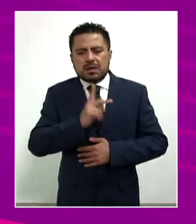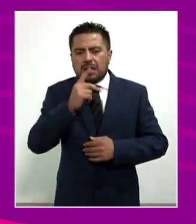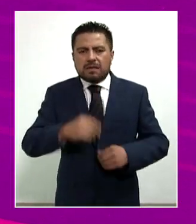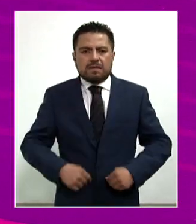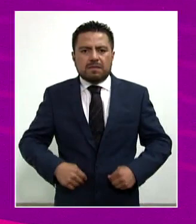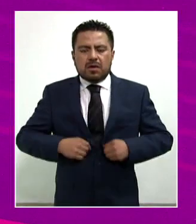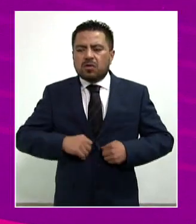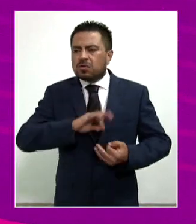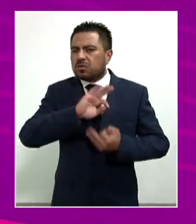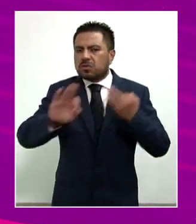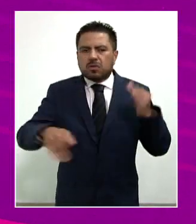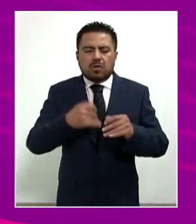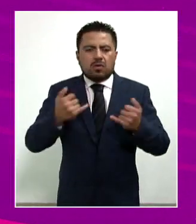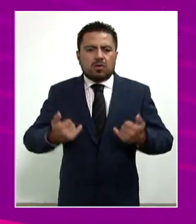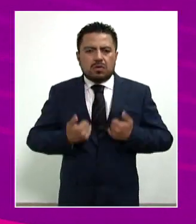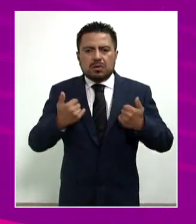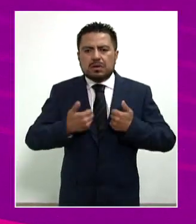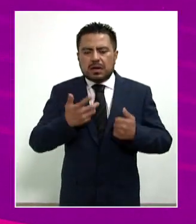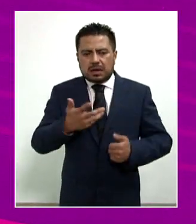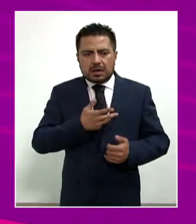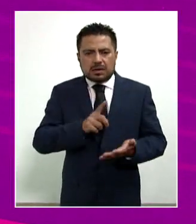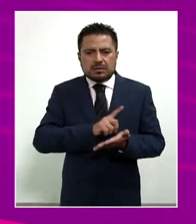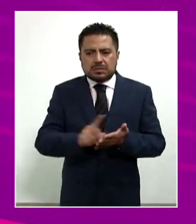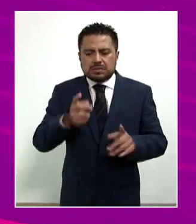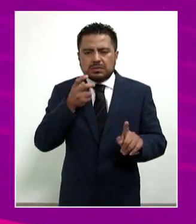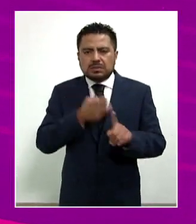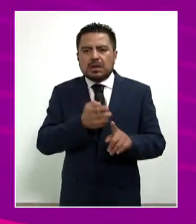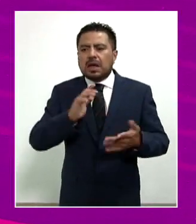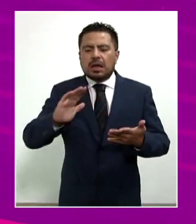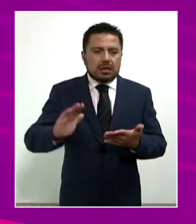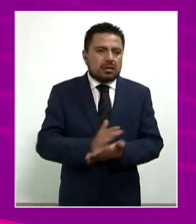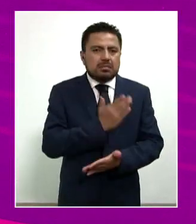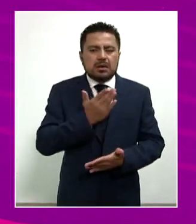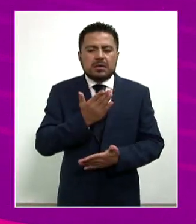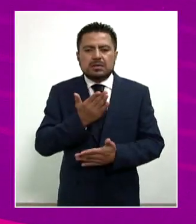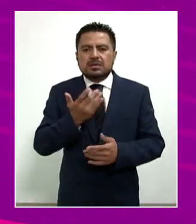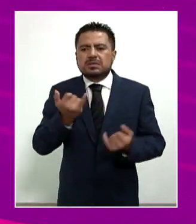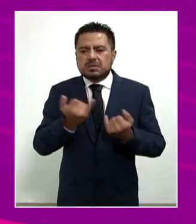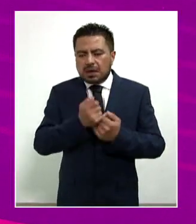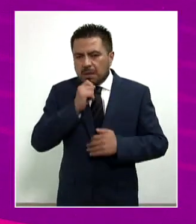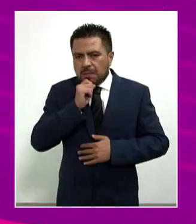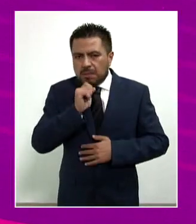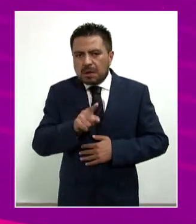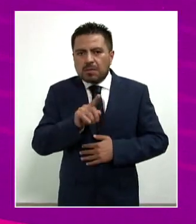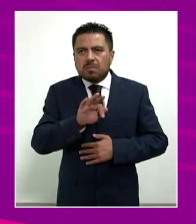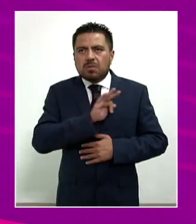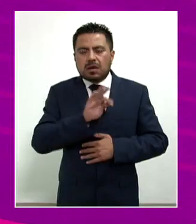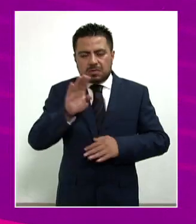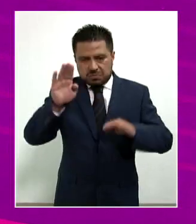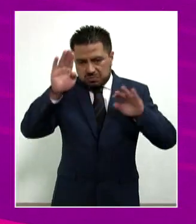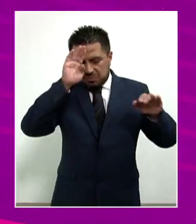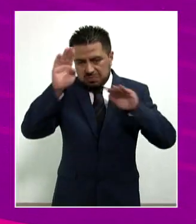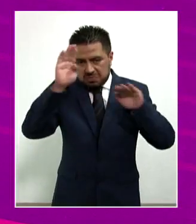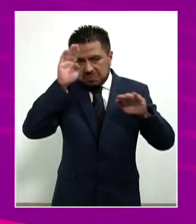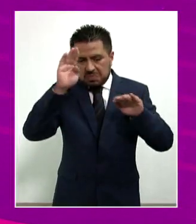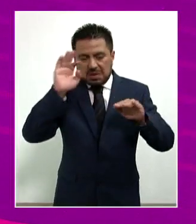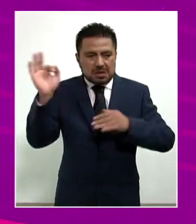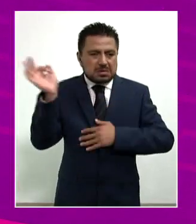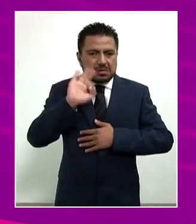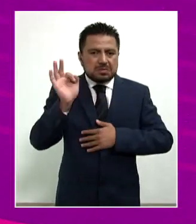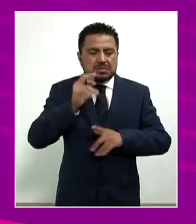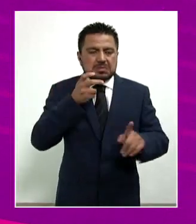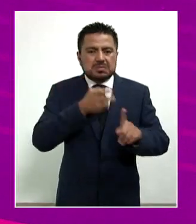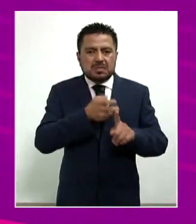jóvenes tienen ese derecho. Pero además, también puede ser reflejo, y quizá